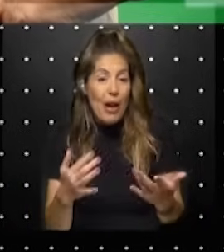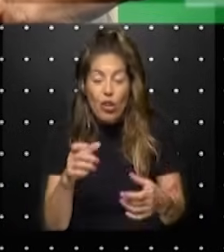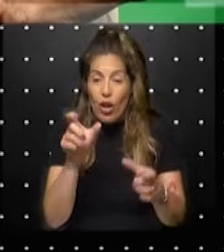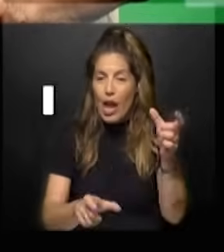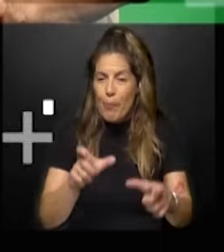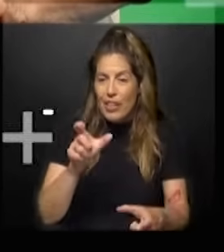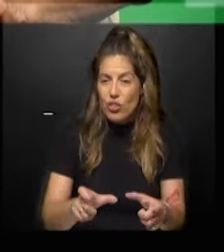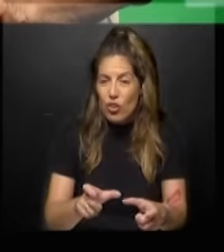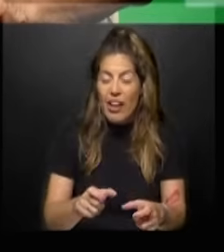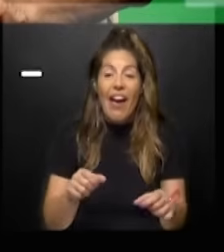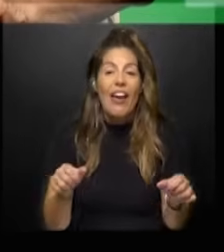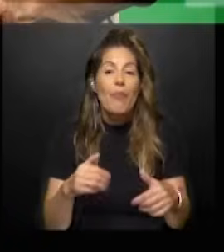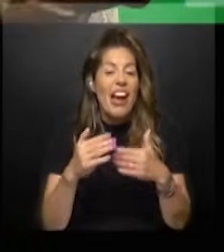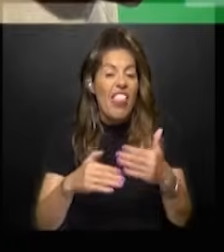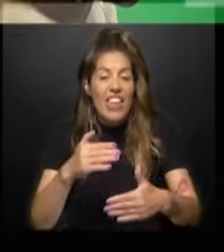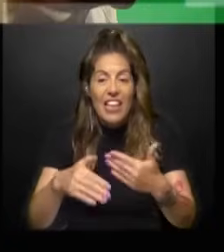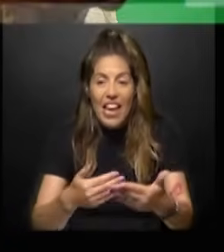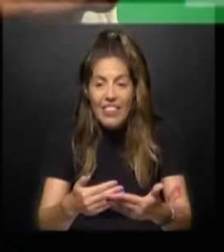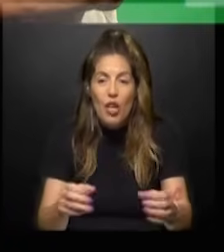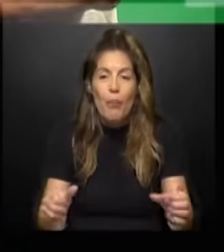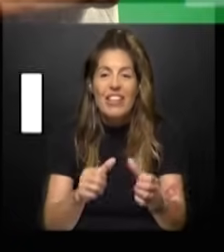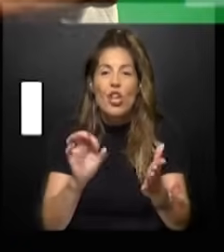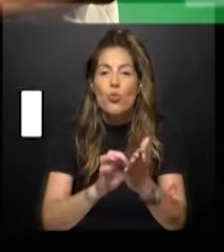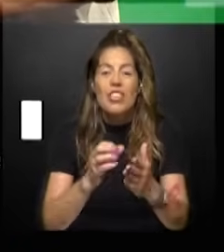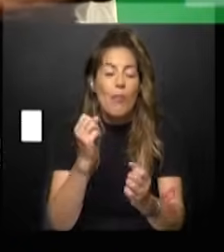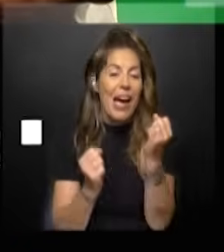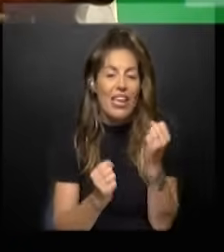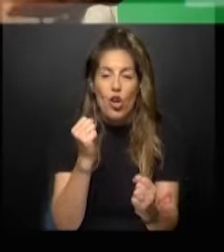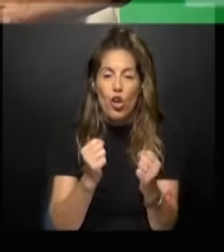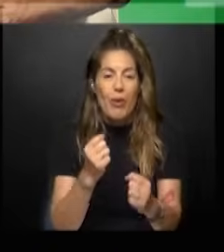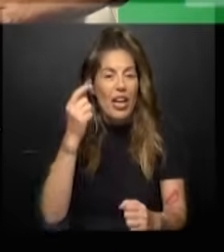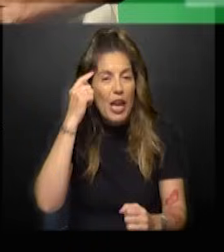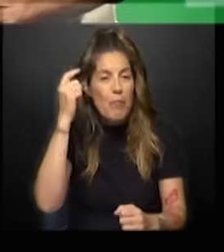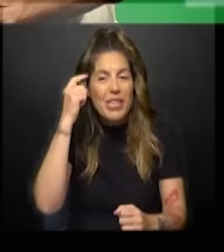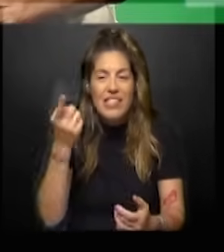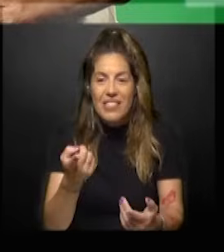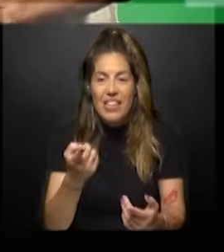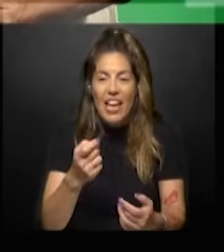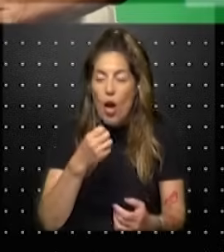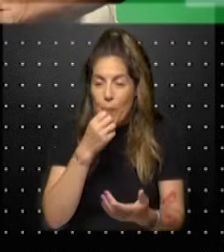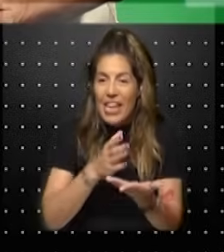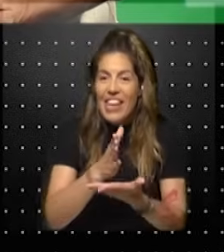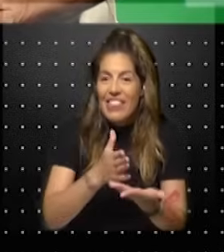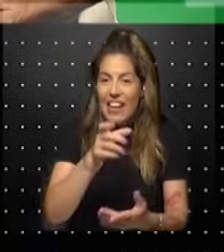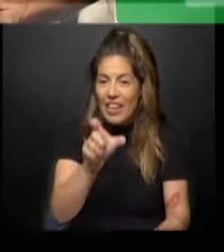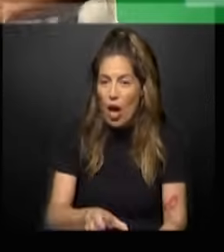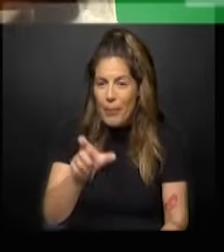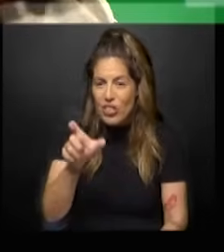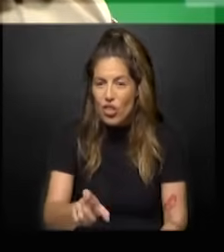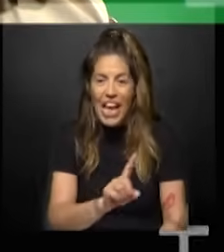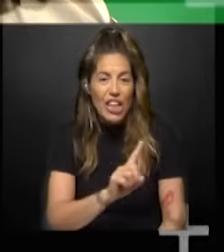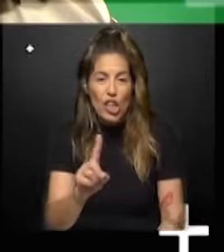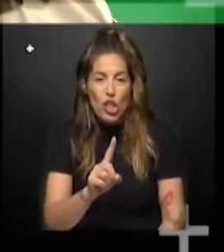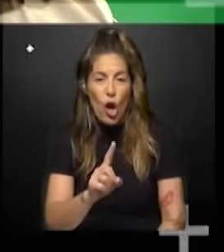gente ir para adelante, para hacer un sistema económico que piense en el bienestar de la gente y no en